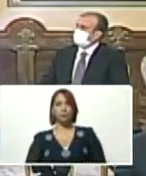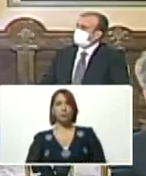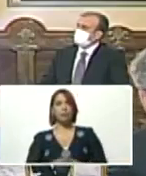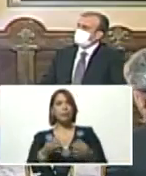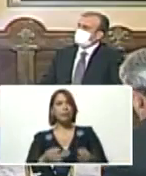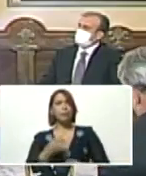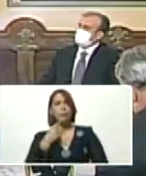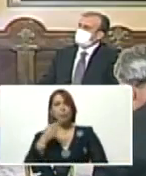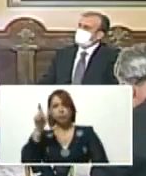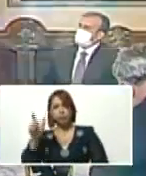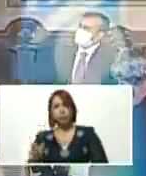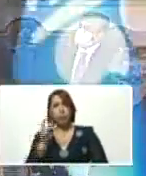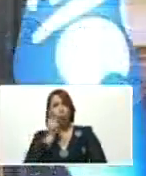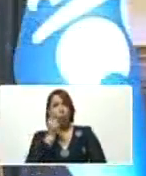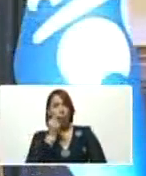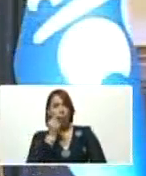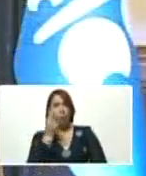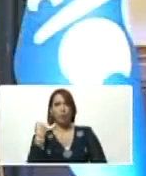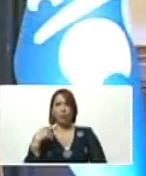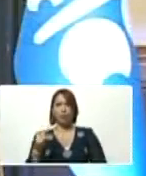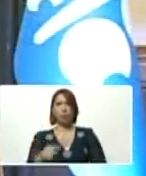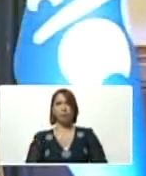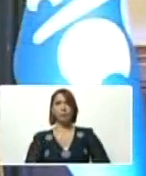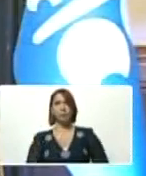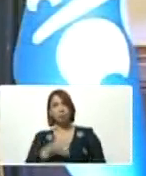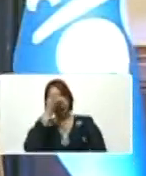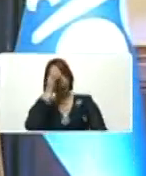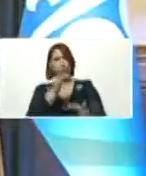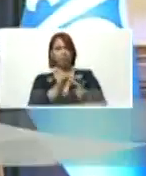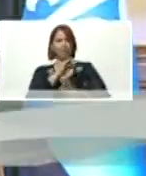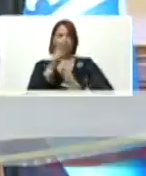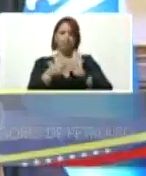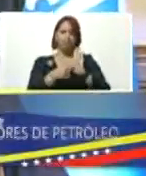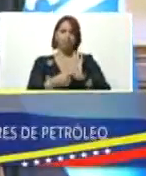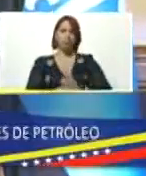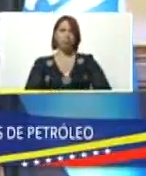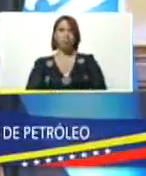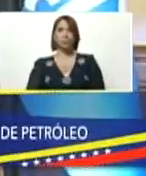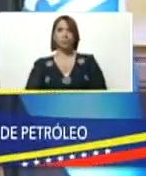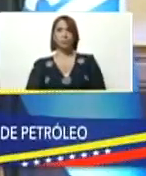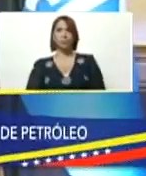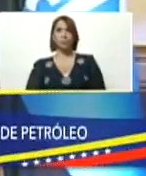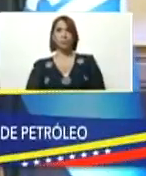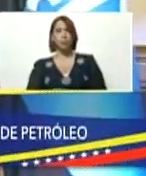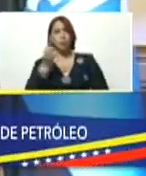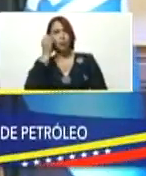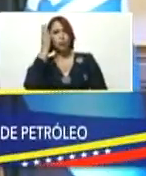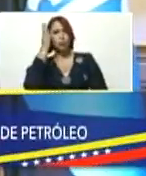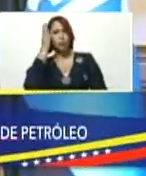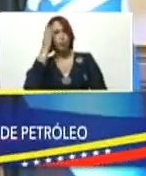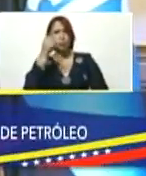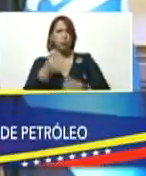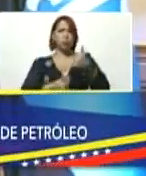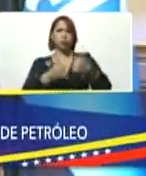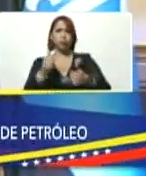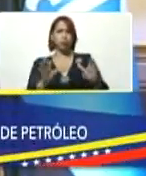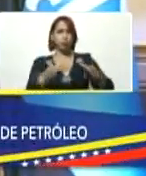Barquindo, tengo fe absoluta en la capacidad de la clase